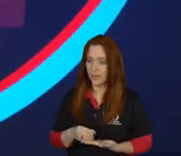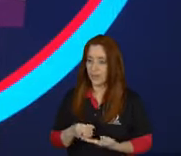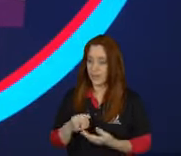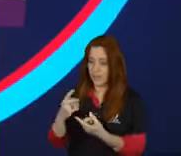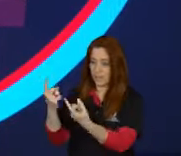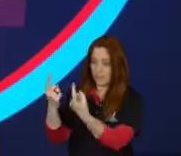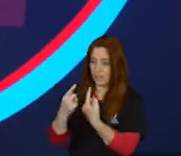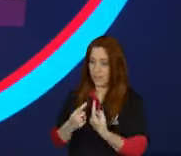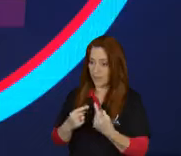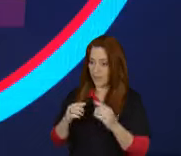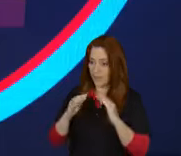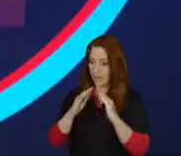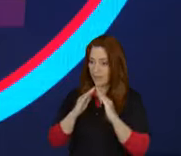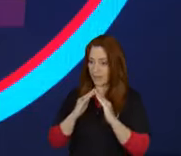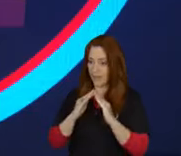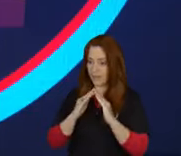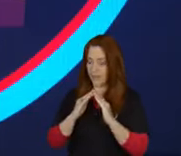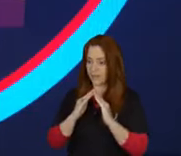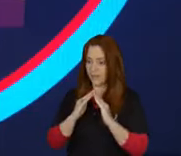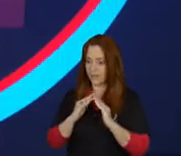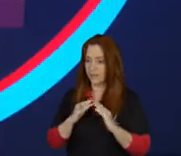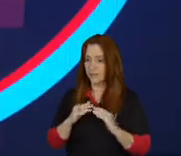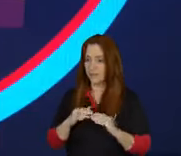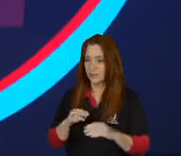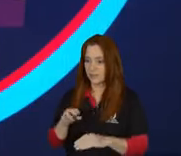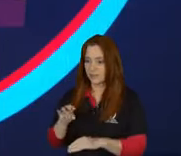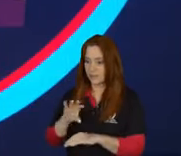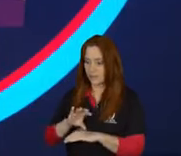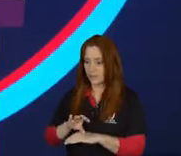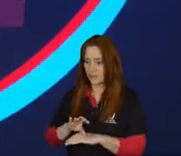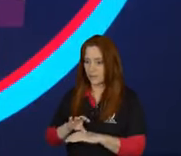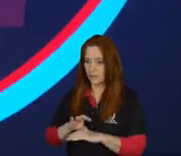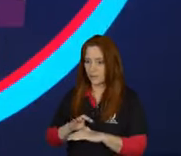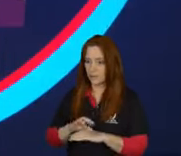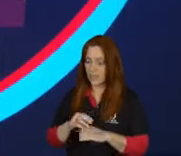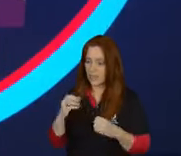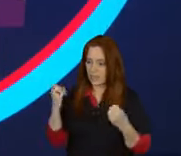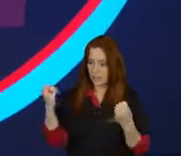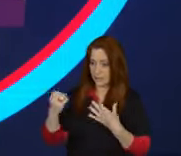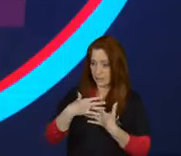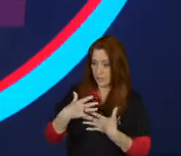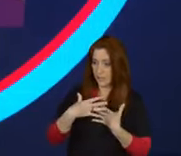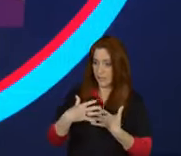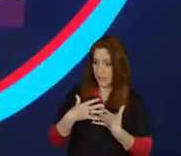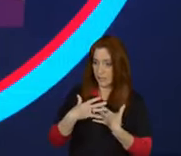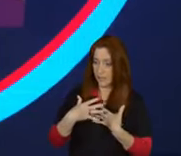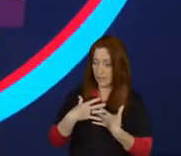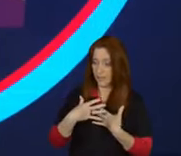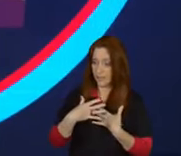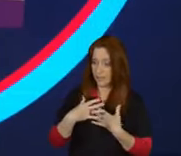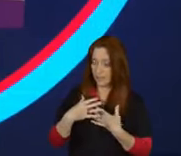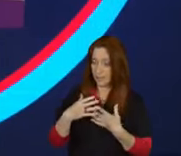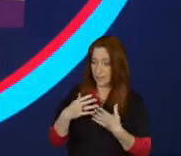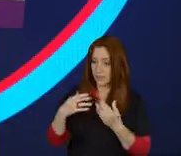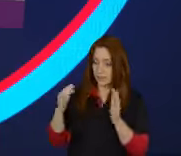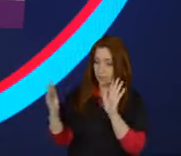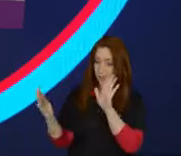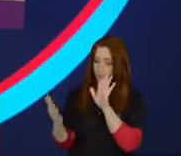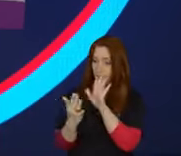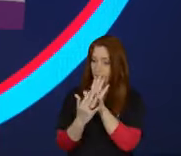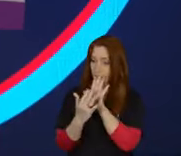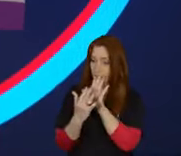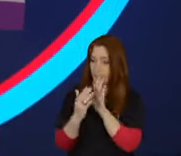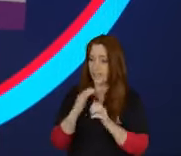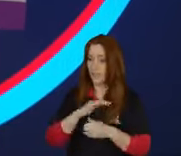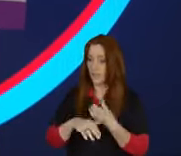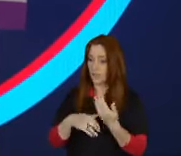a Jehová en la hermosura de la santidad. Temed delante de él toda la tierra. La invitación es a honrar a Dios a través